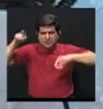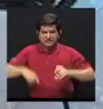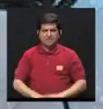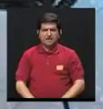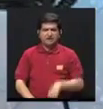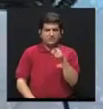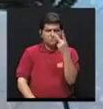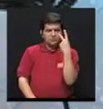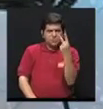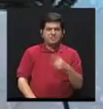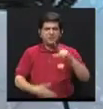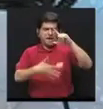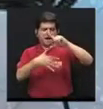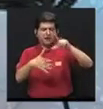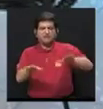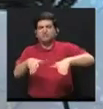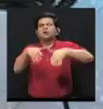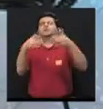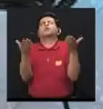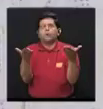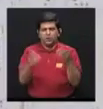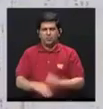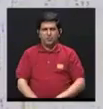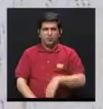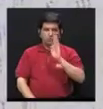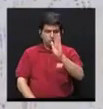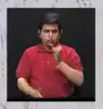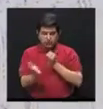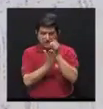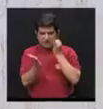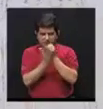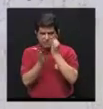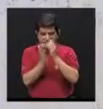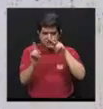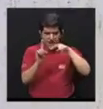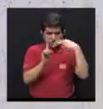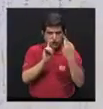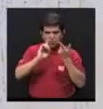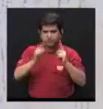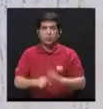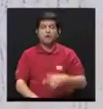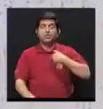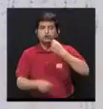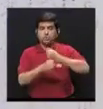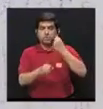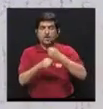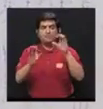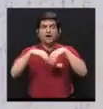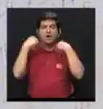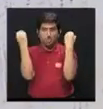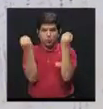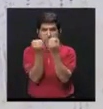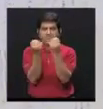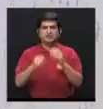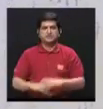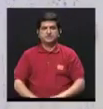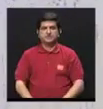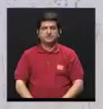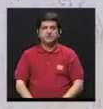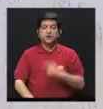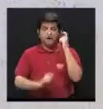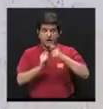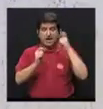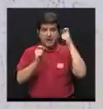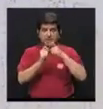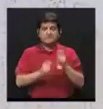América Latina desde tus investigaciones? Bueno, yo trabajo en una organización que es una